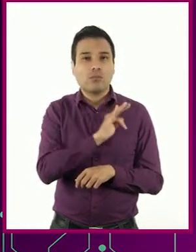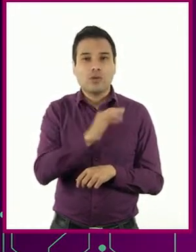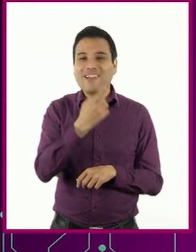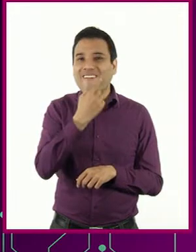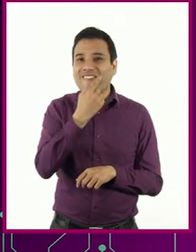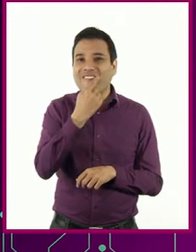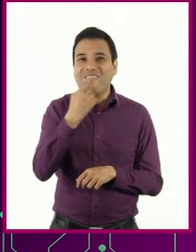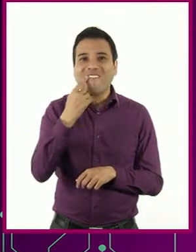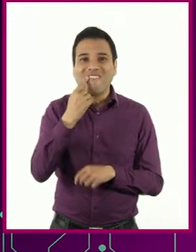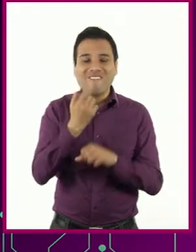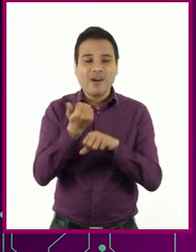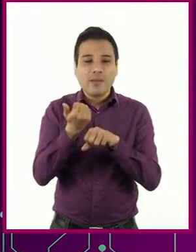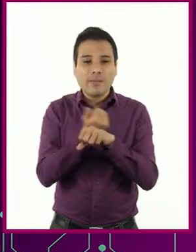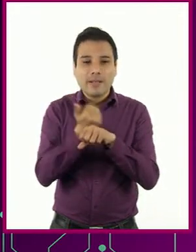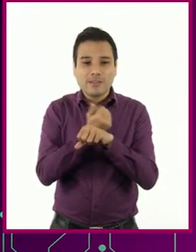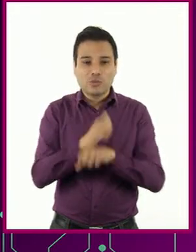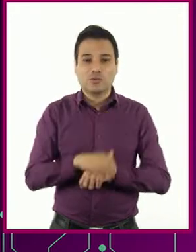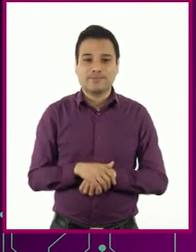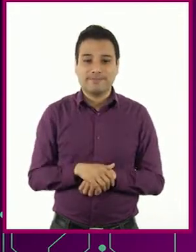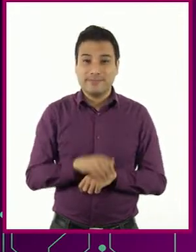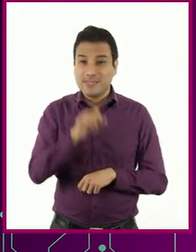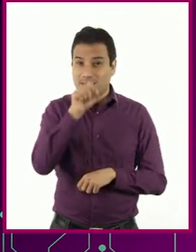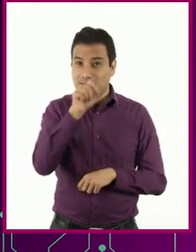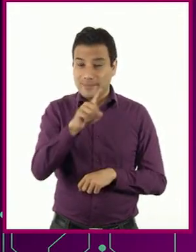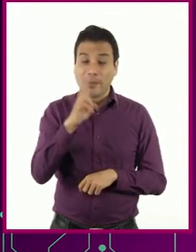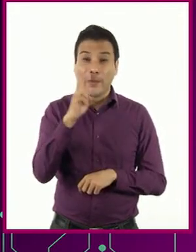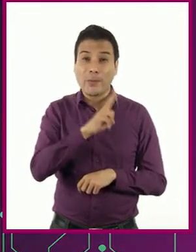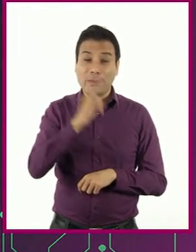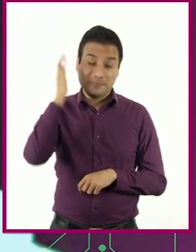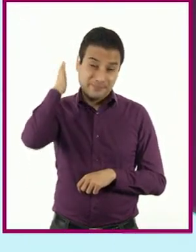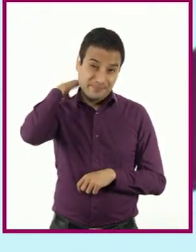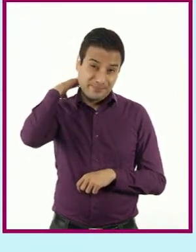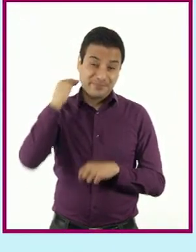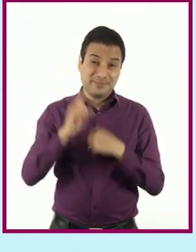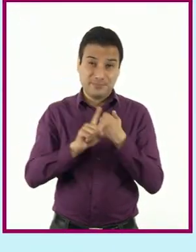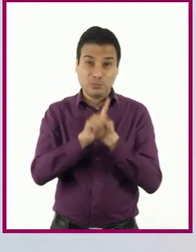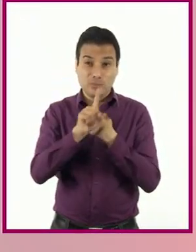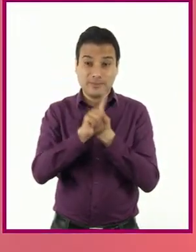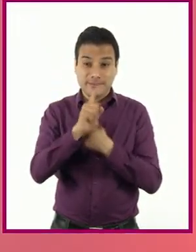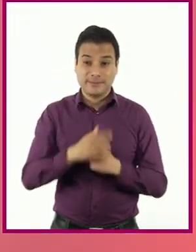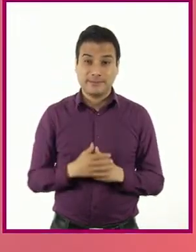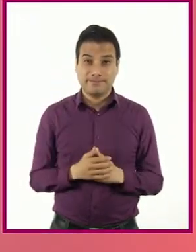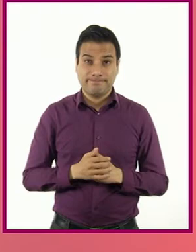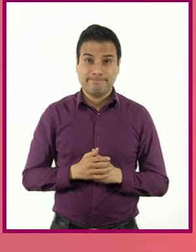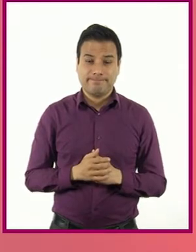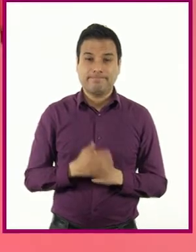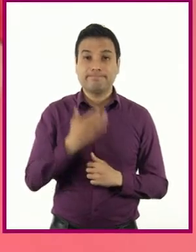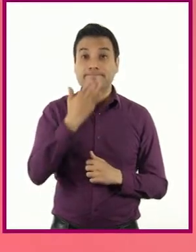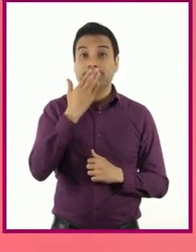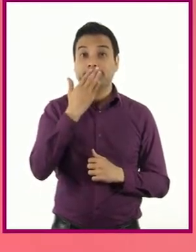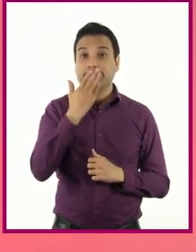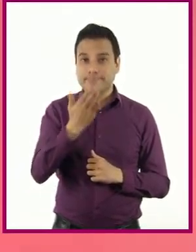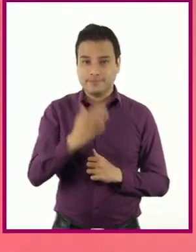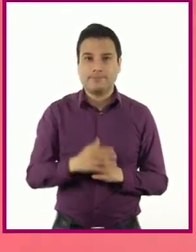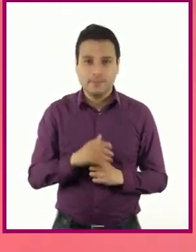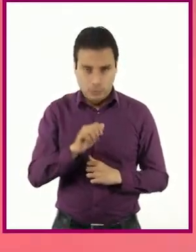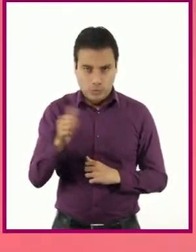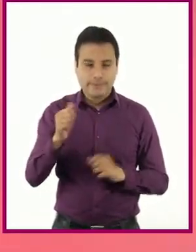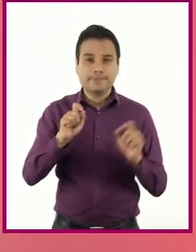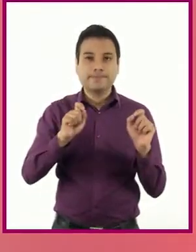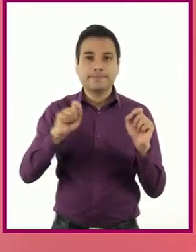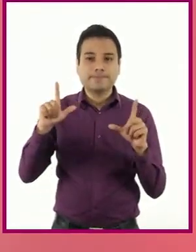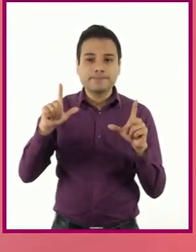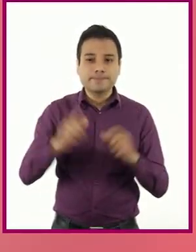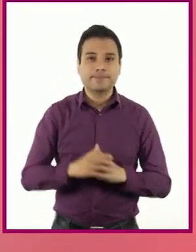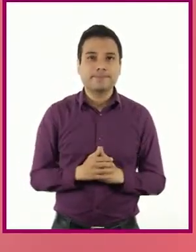los dientes, además de los daños que causan al sistema respiratorio. ¡Muy bien! Venga, maestra, la segunda.